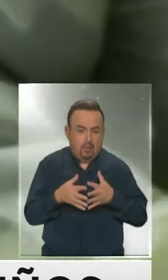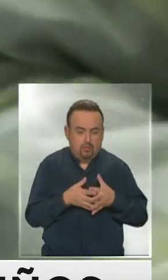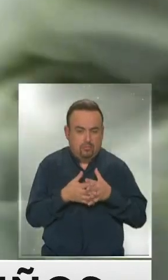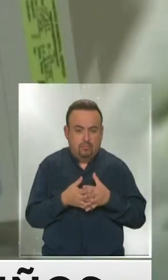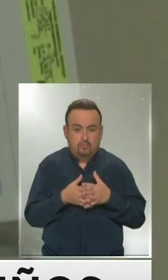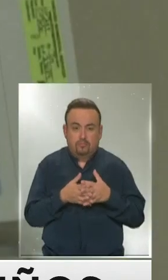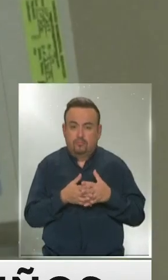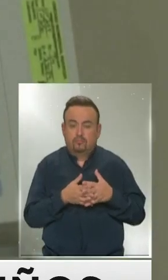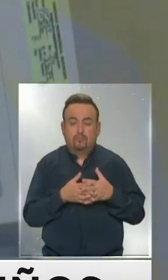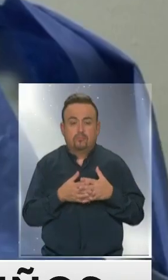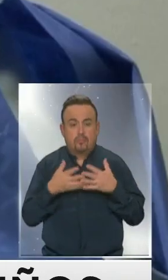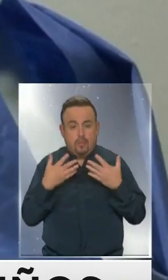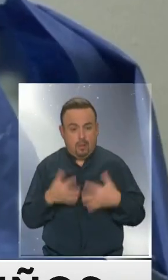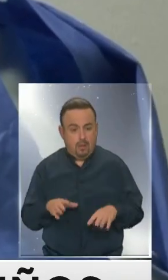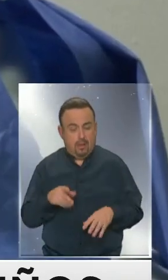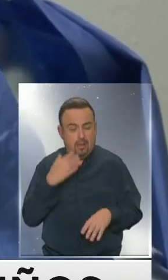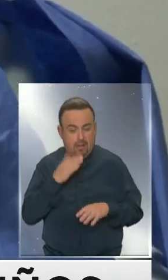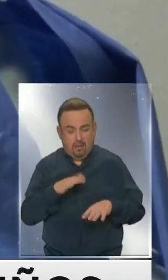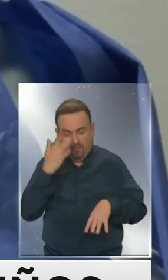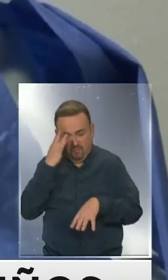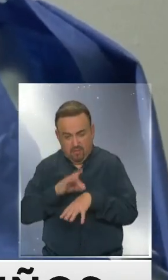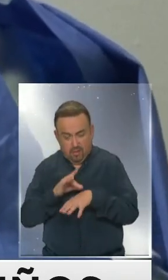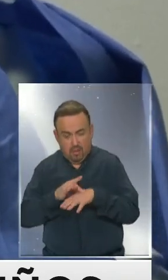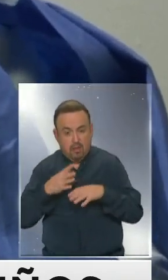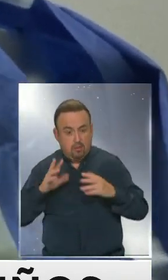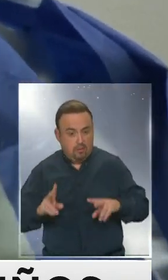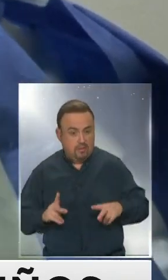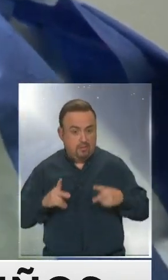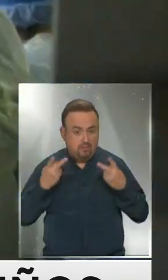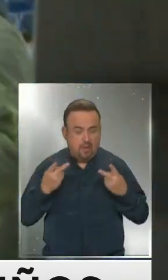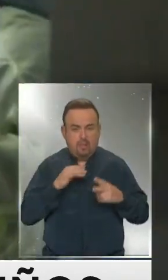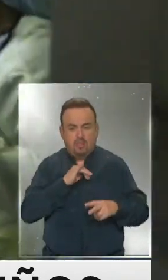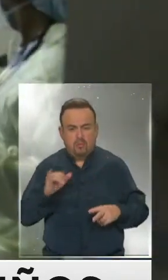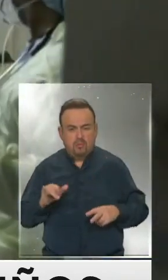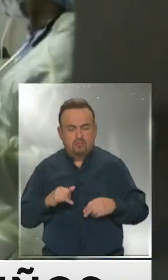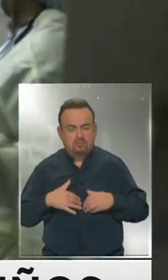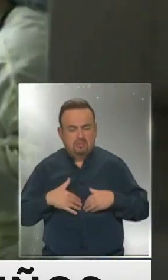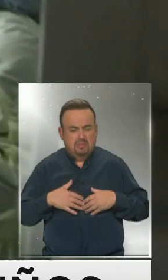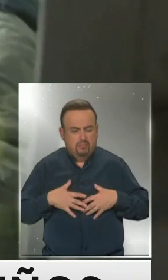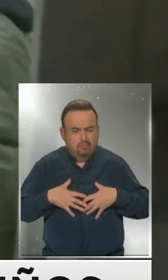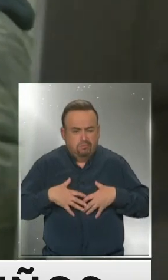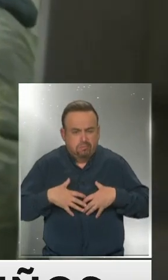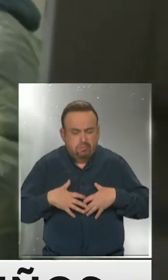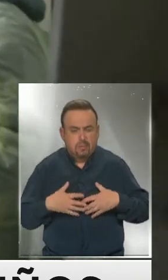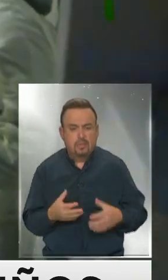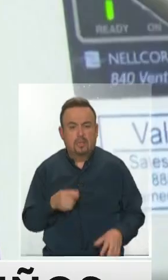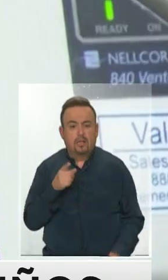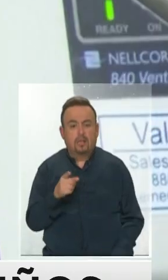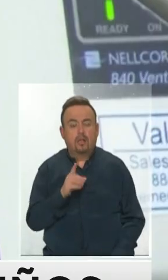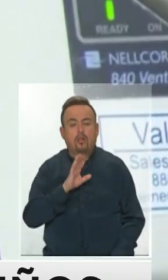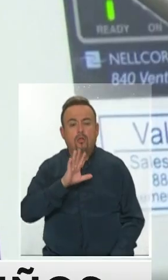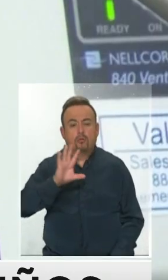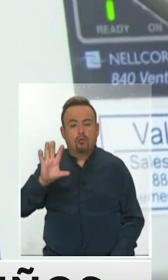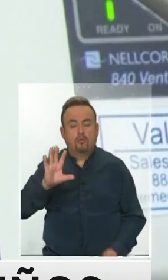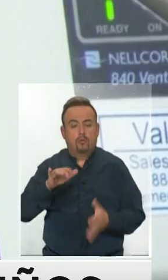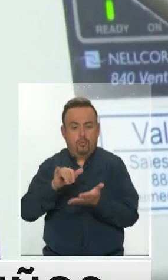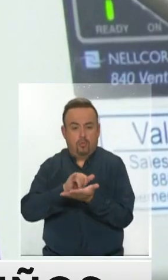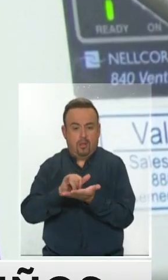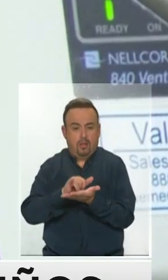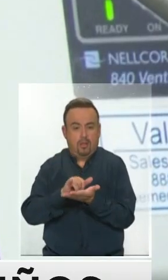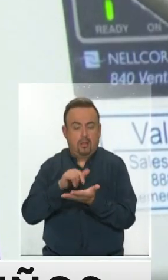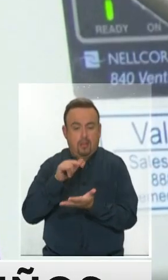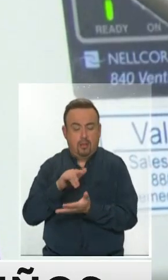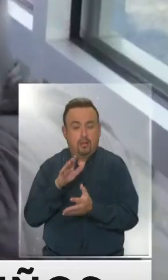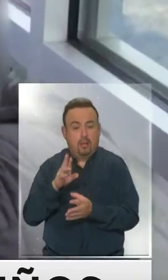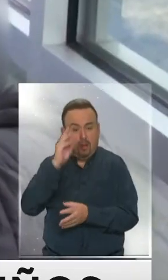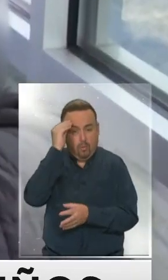que ya se hayan recuperado entonces el coronavirus la mayoría de los casos se han reportado en el estado de nueva york que